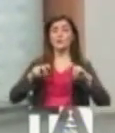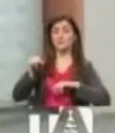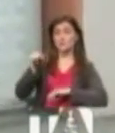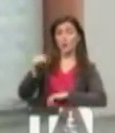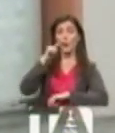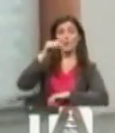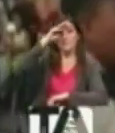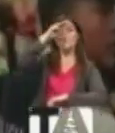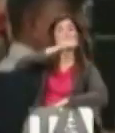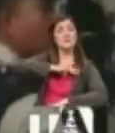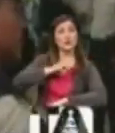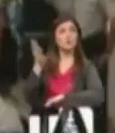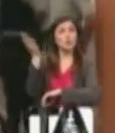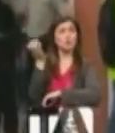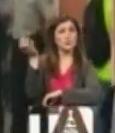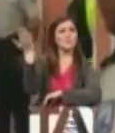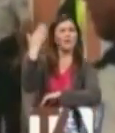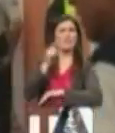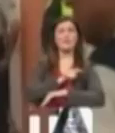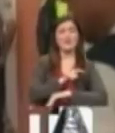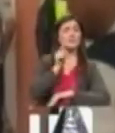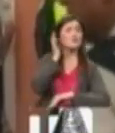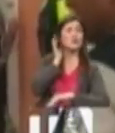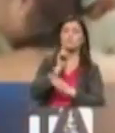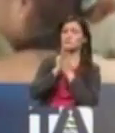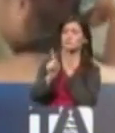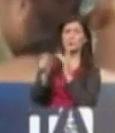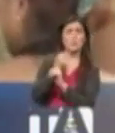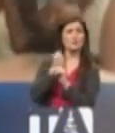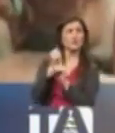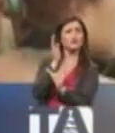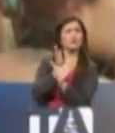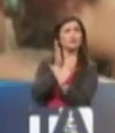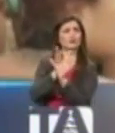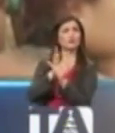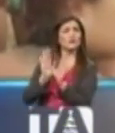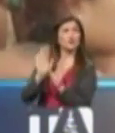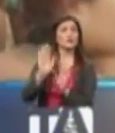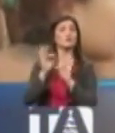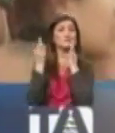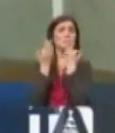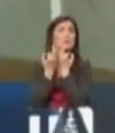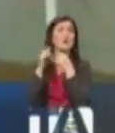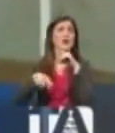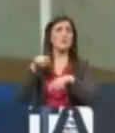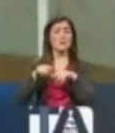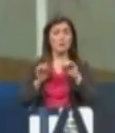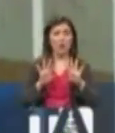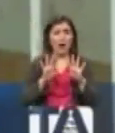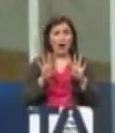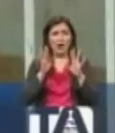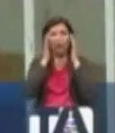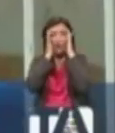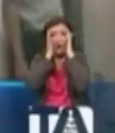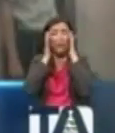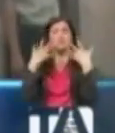quien era militar retirado, tenía una denuncia por maltrato psicológico. Al sitio llegaron familiares y amigos de las víctimas que no podían creer